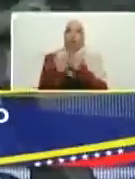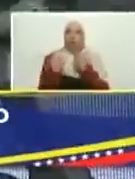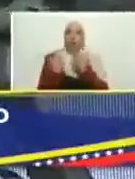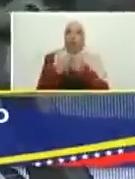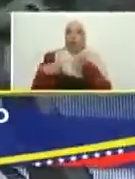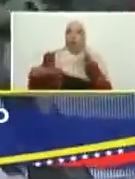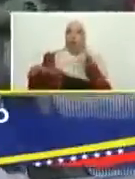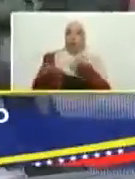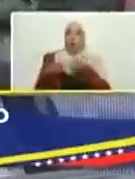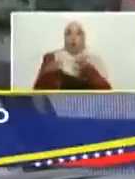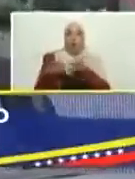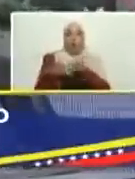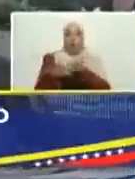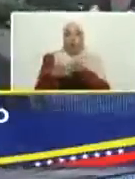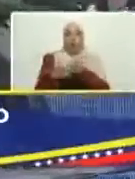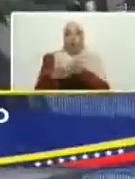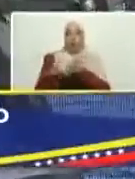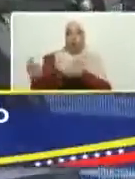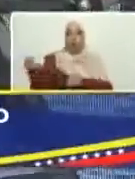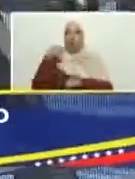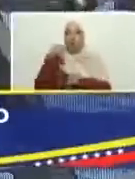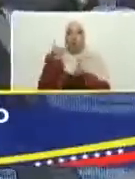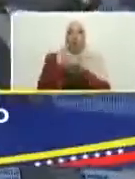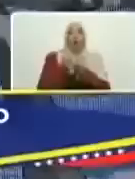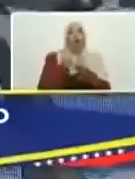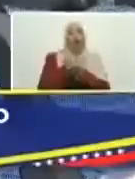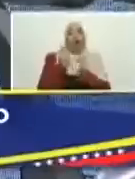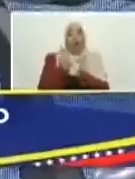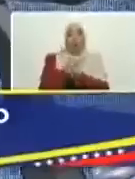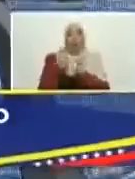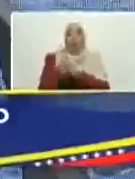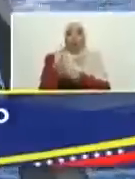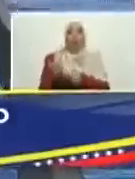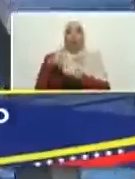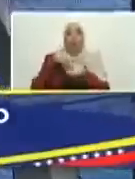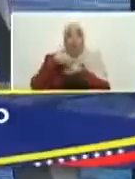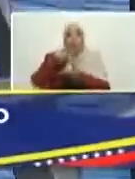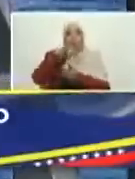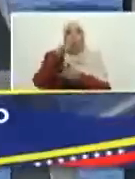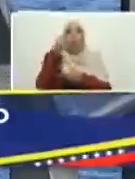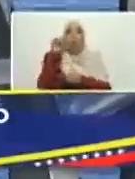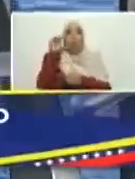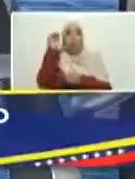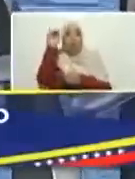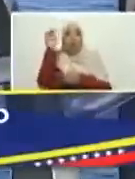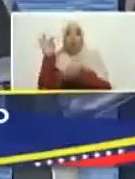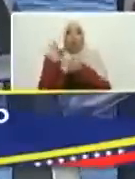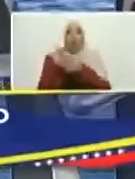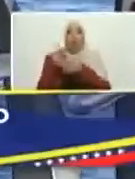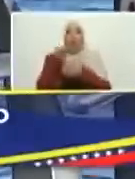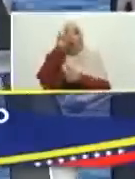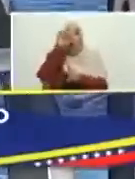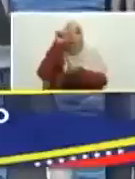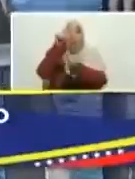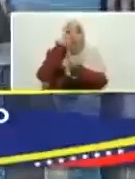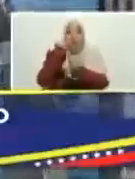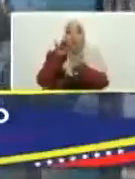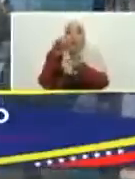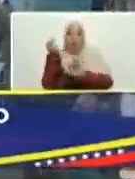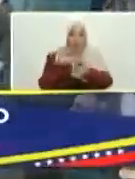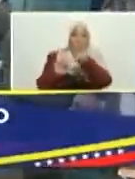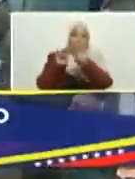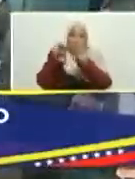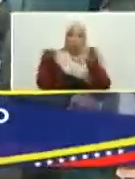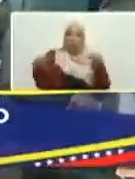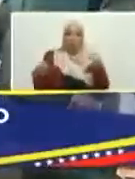grupos Tancol. Combate permanente, combate armado, en función de defender la tierra, el agua,